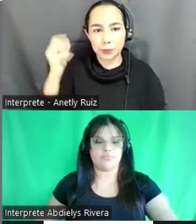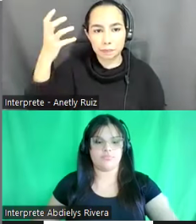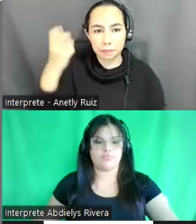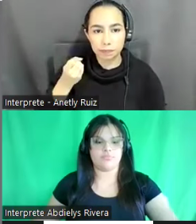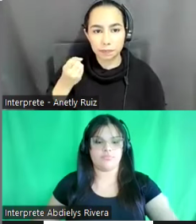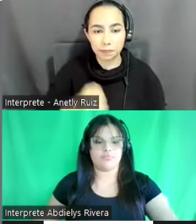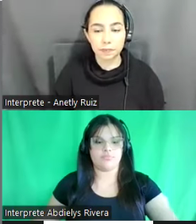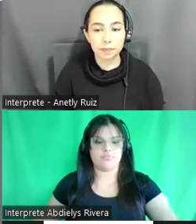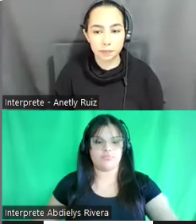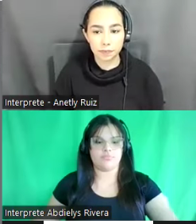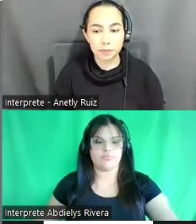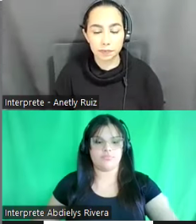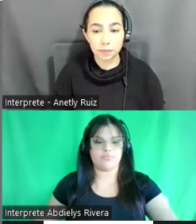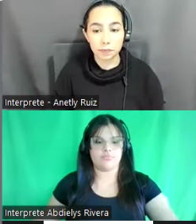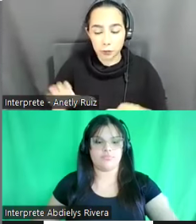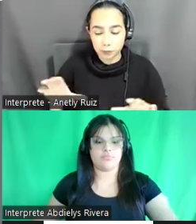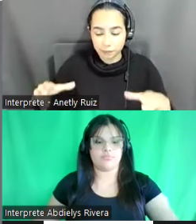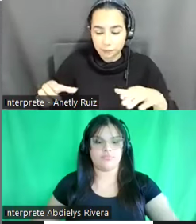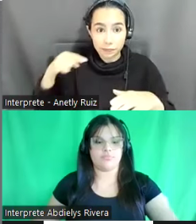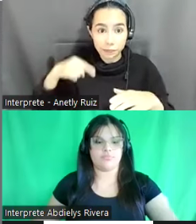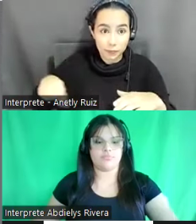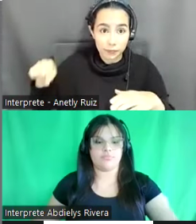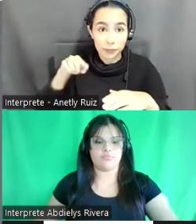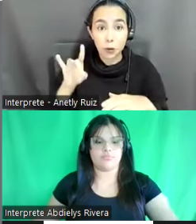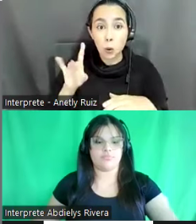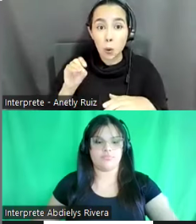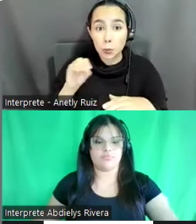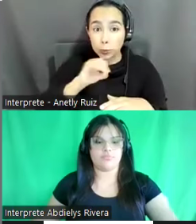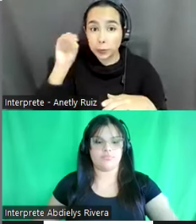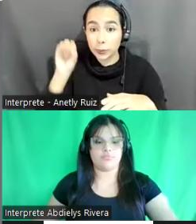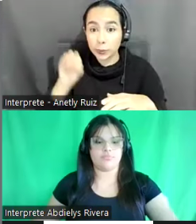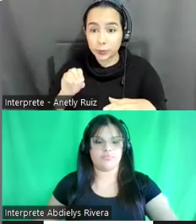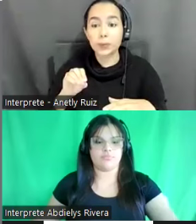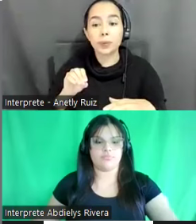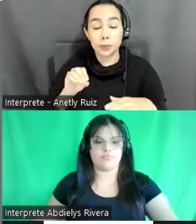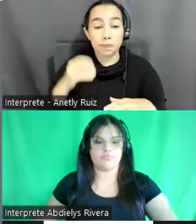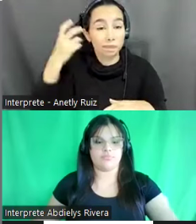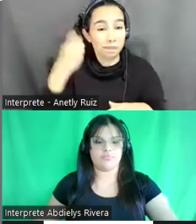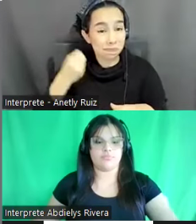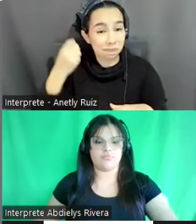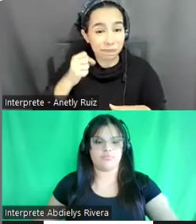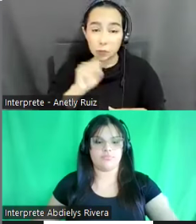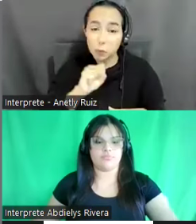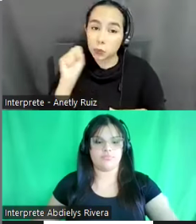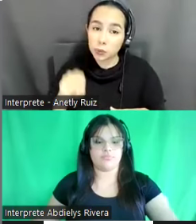el 80% de esta población, su primera fuente de ingreso fue su seguro social.